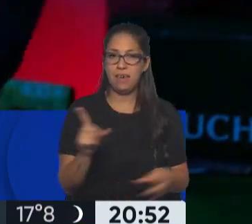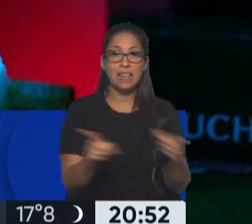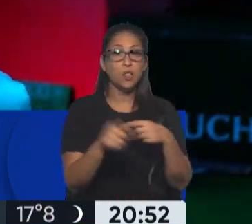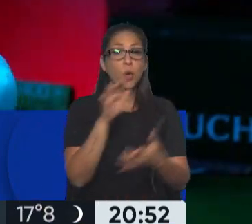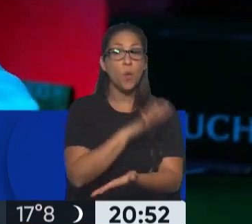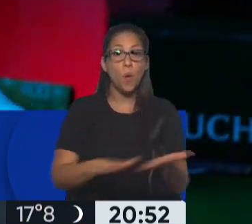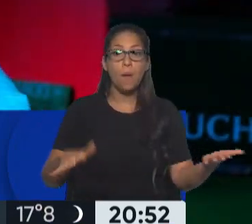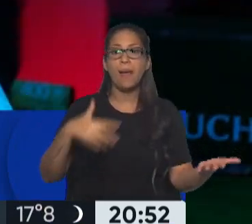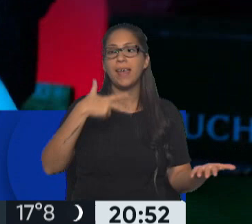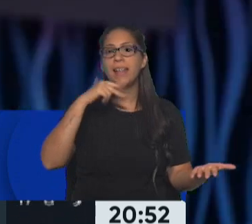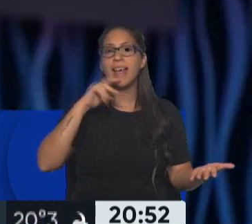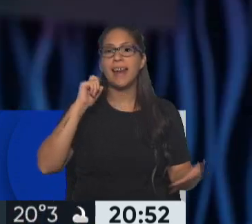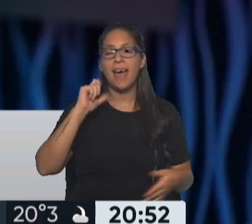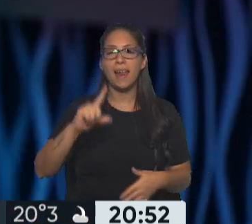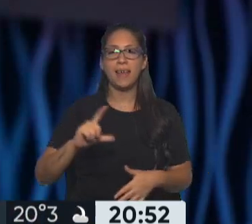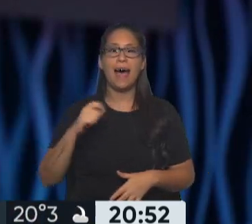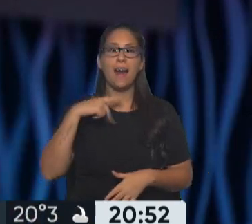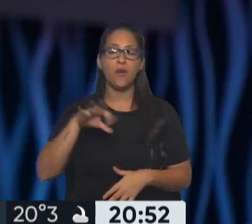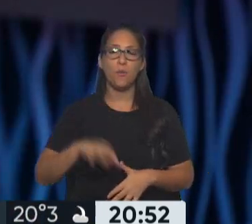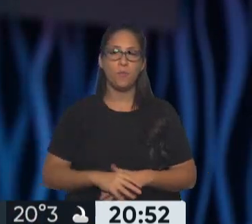y Natanael Cano.